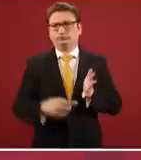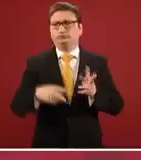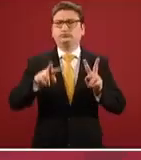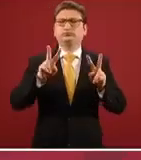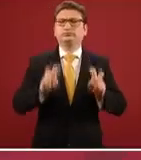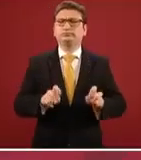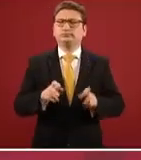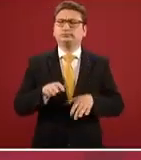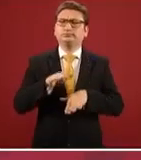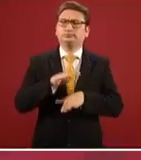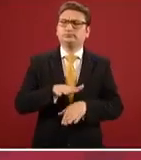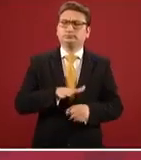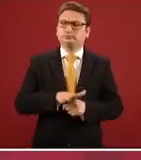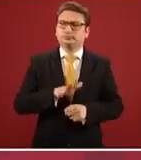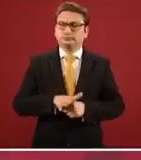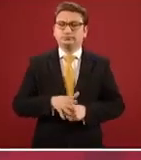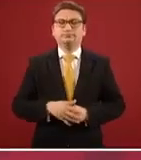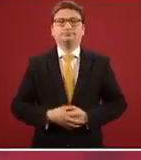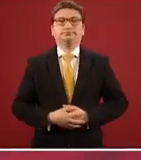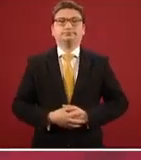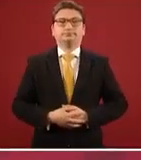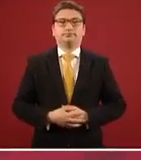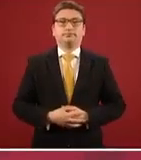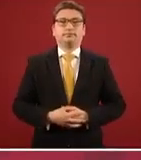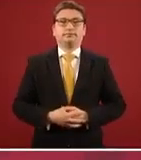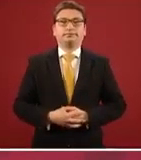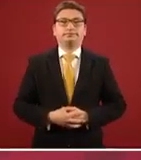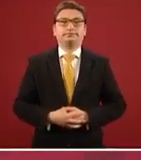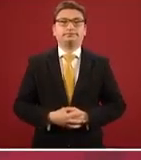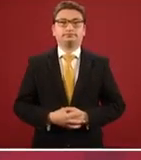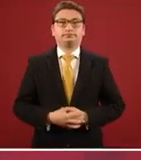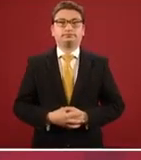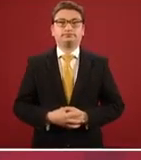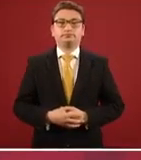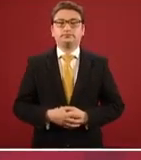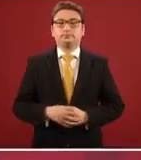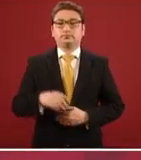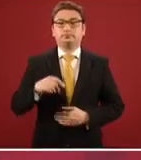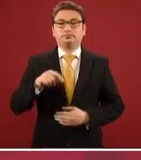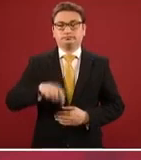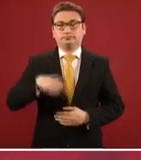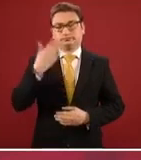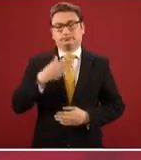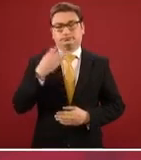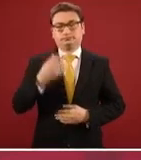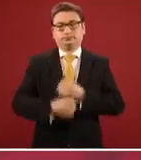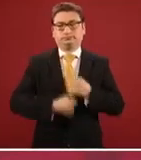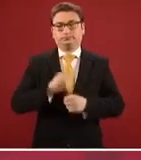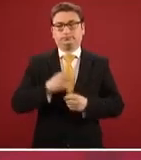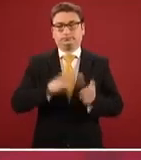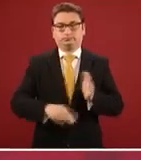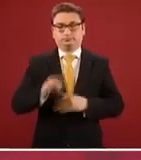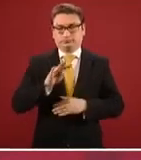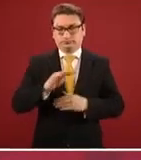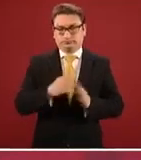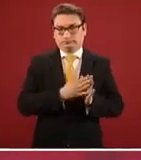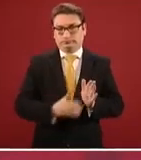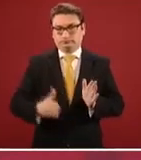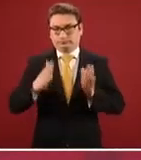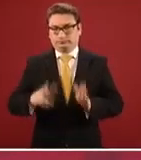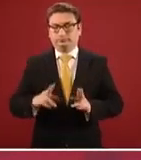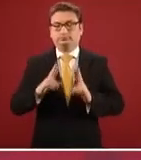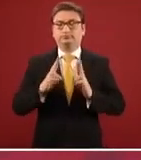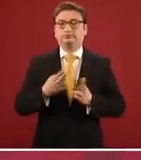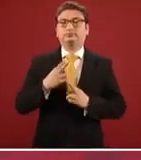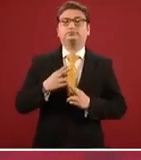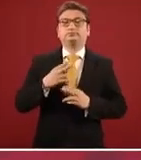sobre la labor que ha realizado en este año la Unidad de Inteligencia Financiera.